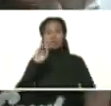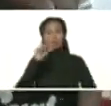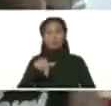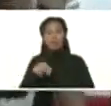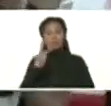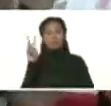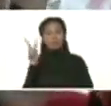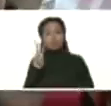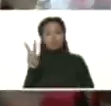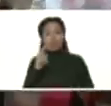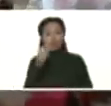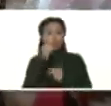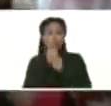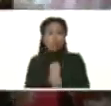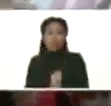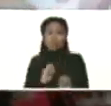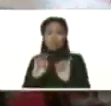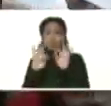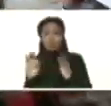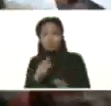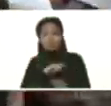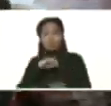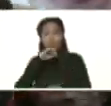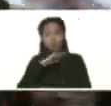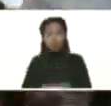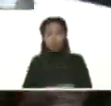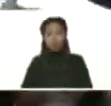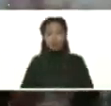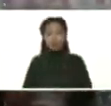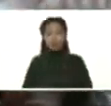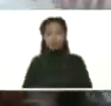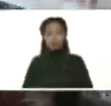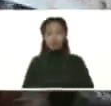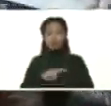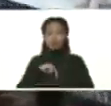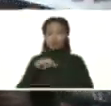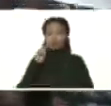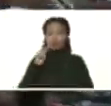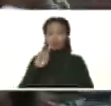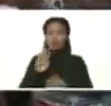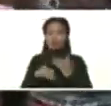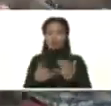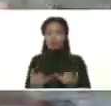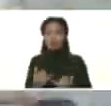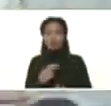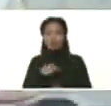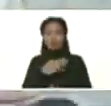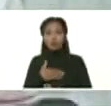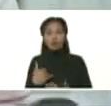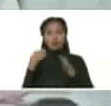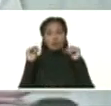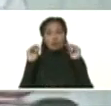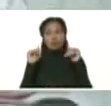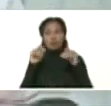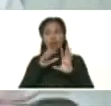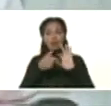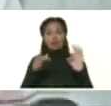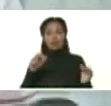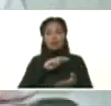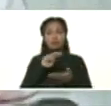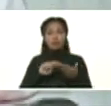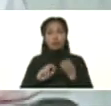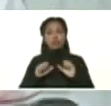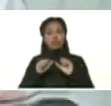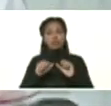espera solamente de ese momento histórico, inevitable. Quiero despedir la cadena nacional, vamos a